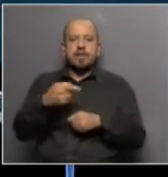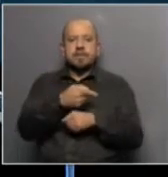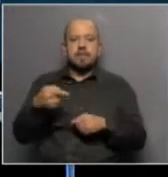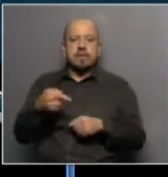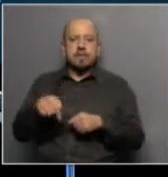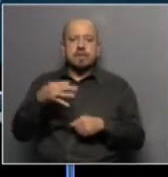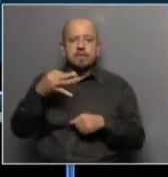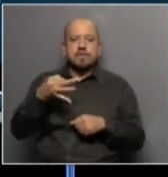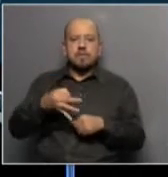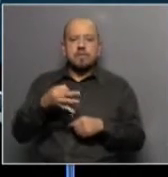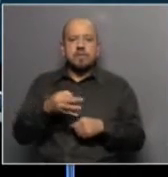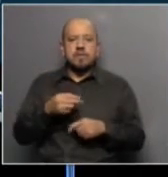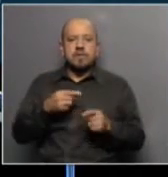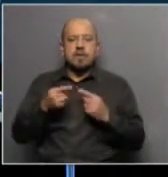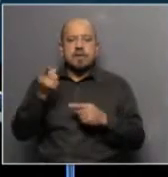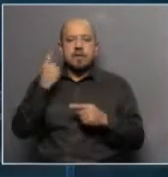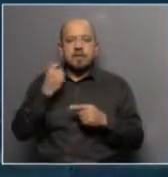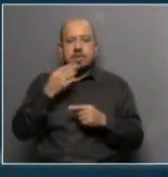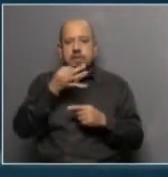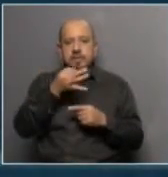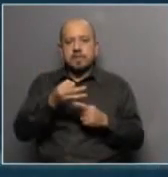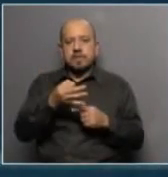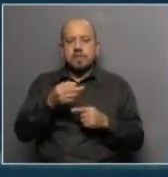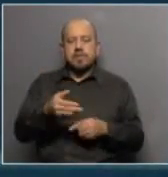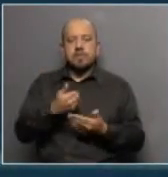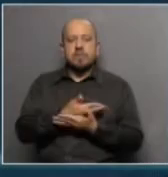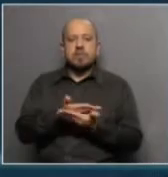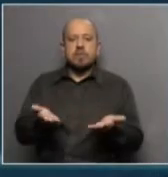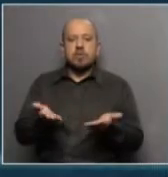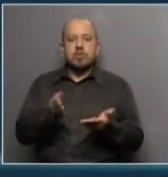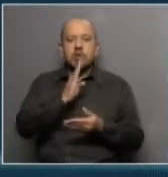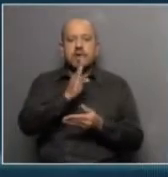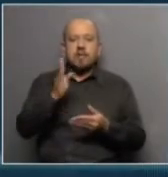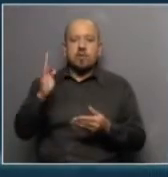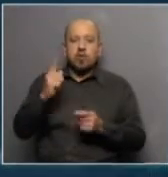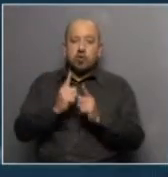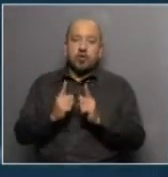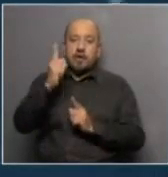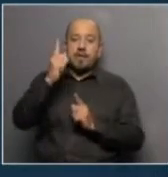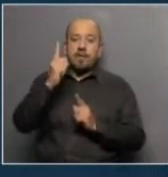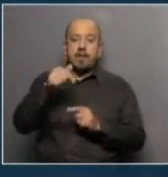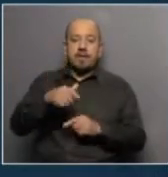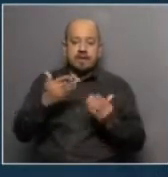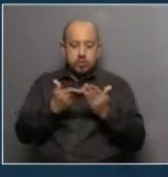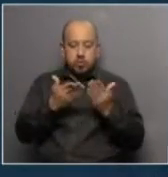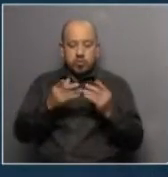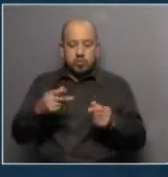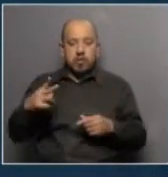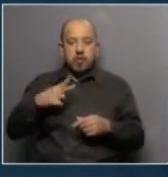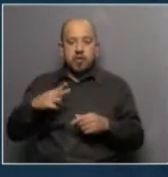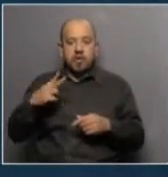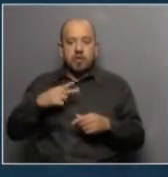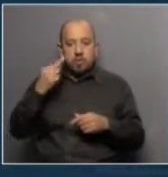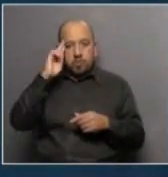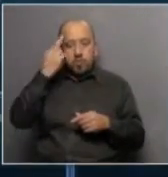semana especial. Ya hablábamos ayer, se presentó el libro Los de Arriba, estudios sobre la riqueza en Uruguay, y uno de los